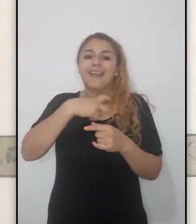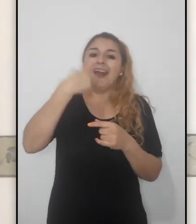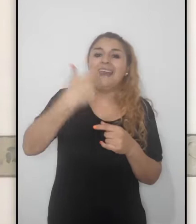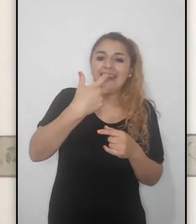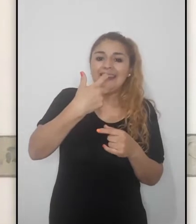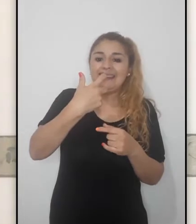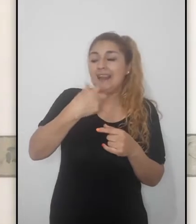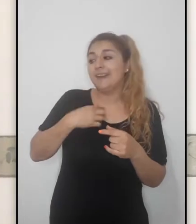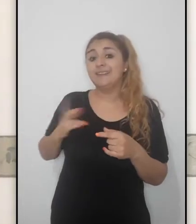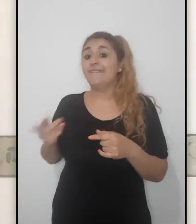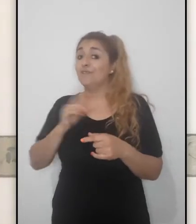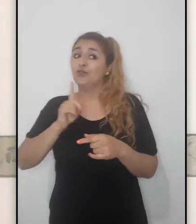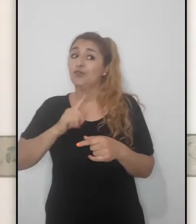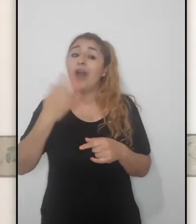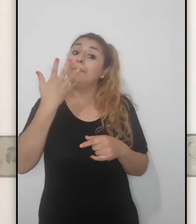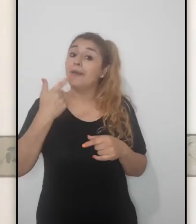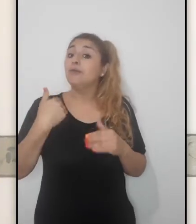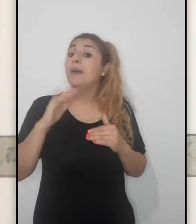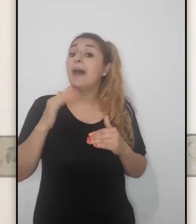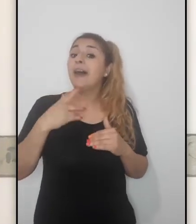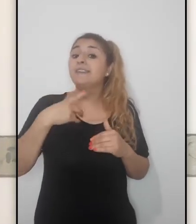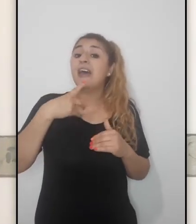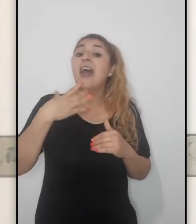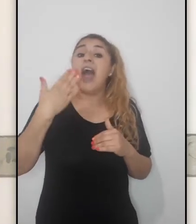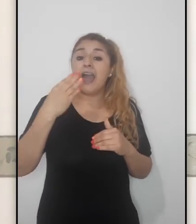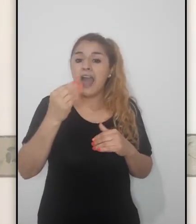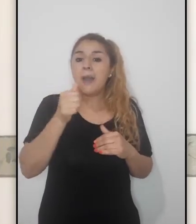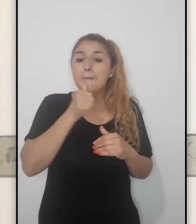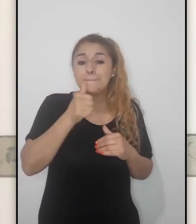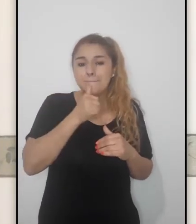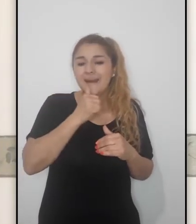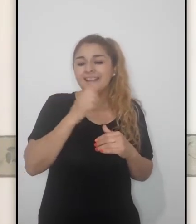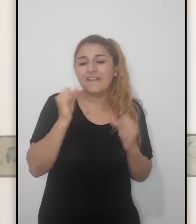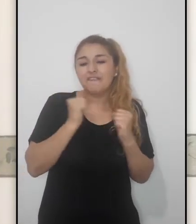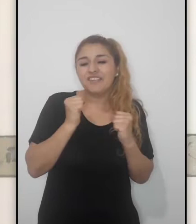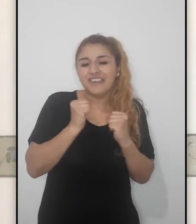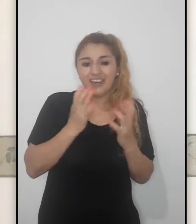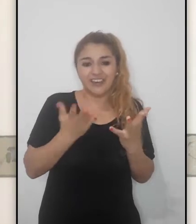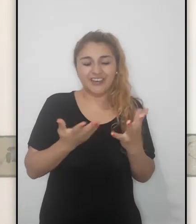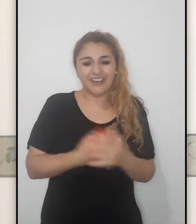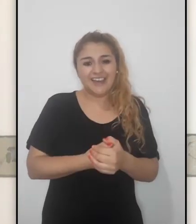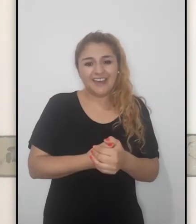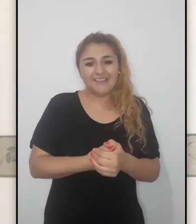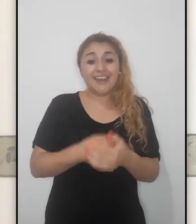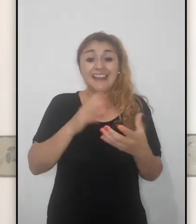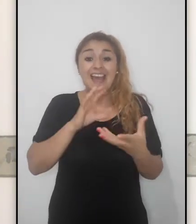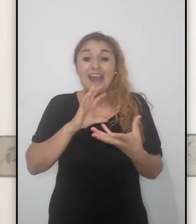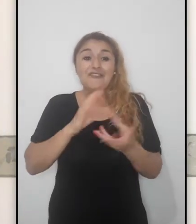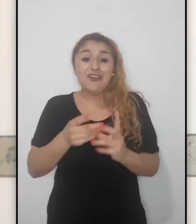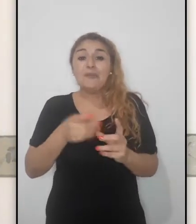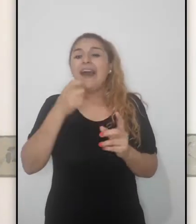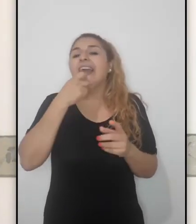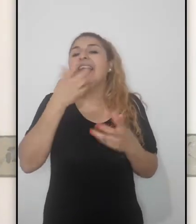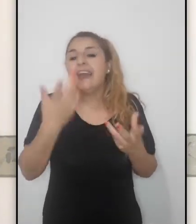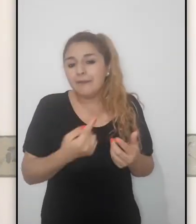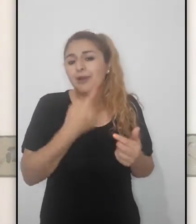no se enfrentan de acuerdo al lugar la posición la mirada la perspectiva y la manera en que cada